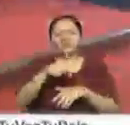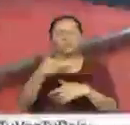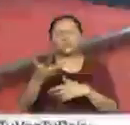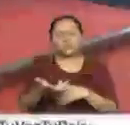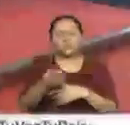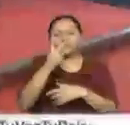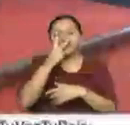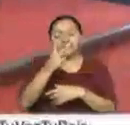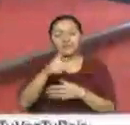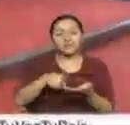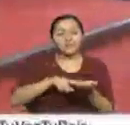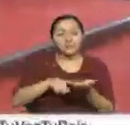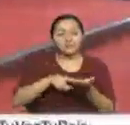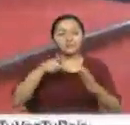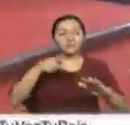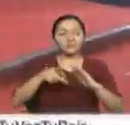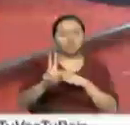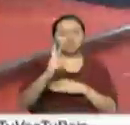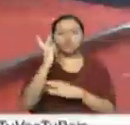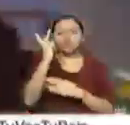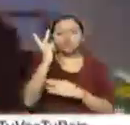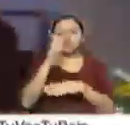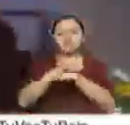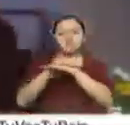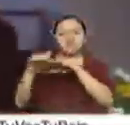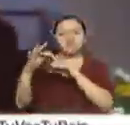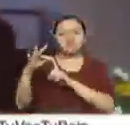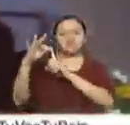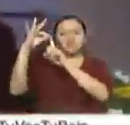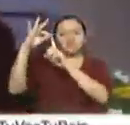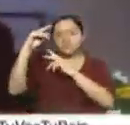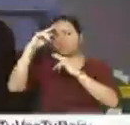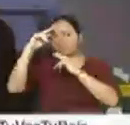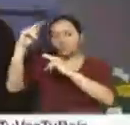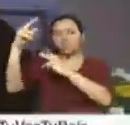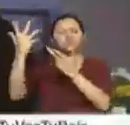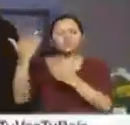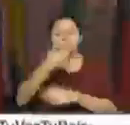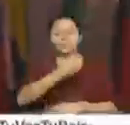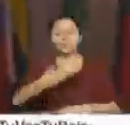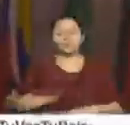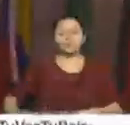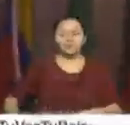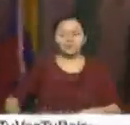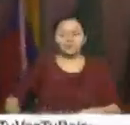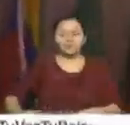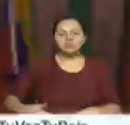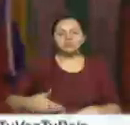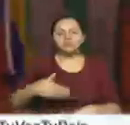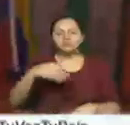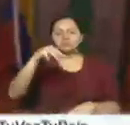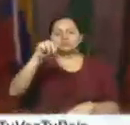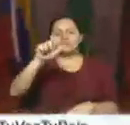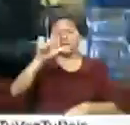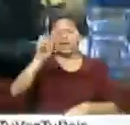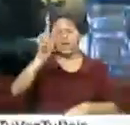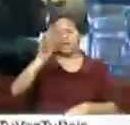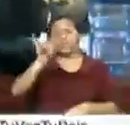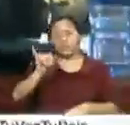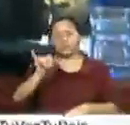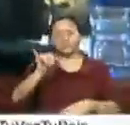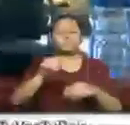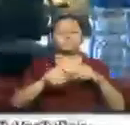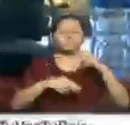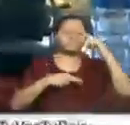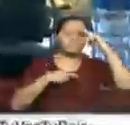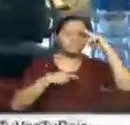sesión de inauguración cuenta con dos invitados de honor. Esta vez el honor ha sido para los presidentes de Burkina Faso y Malawi, quienes haber entonado el himno